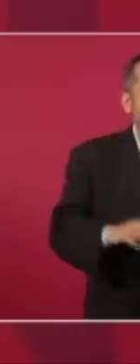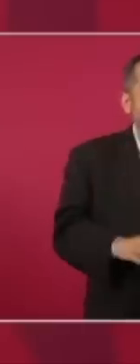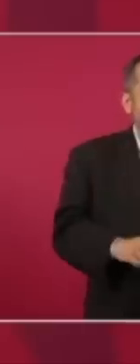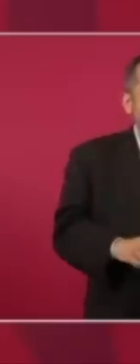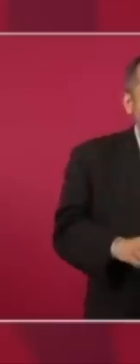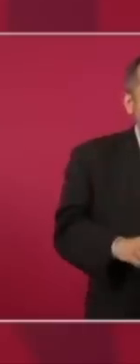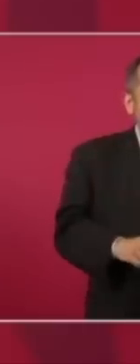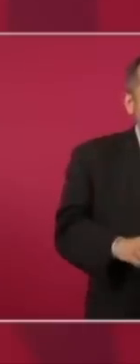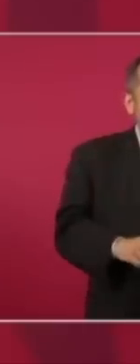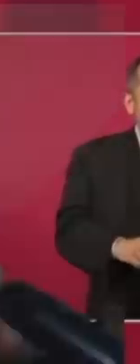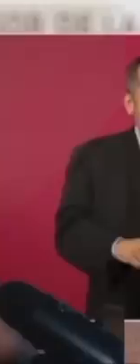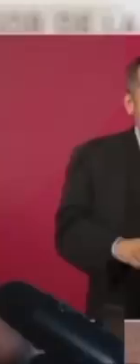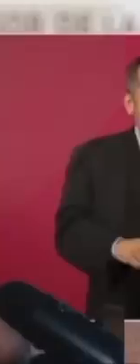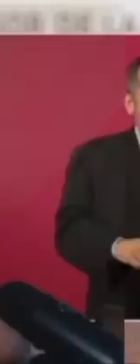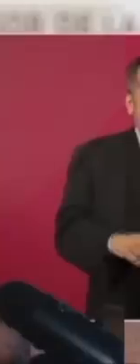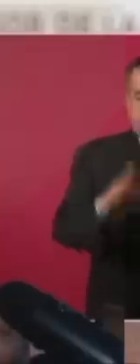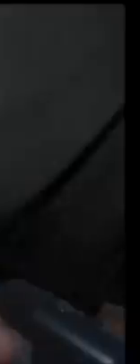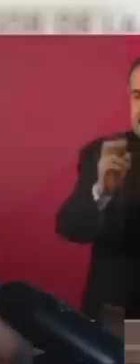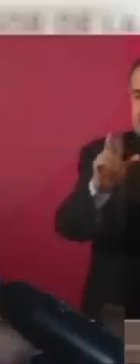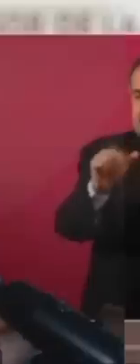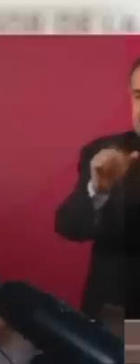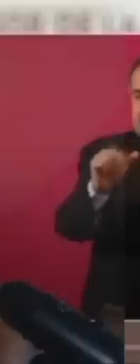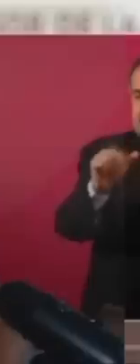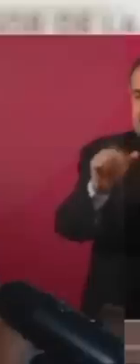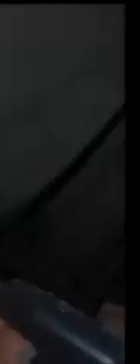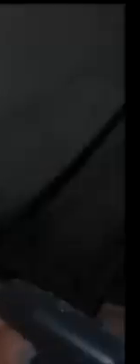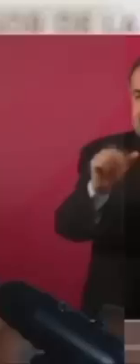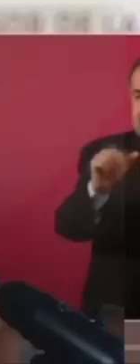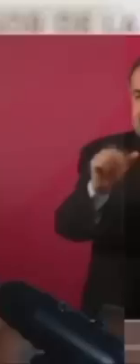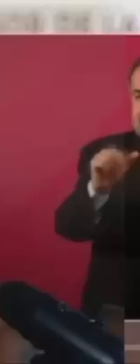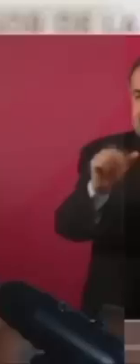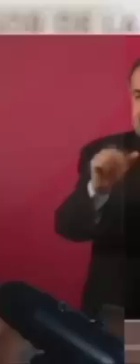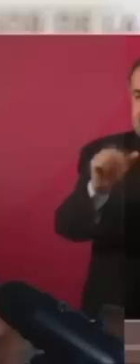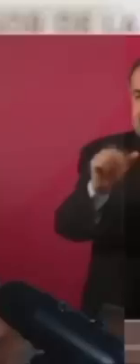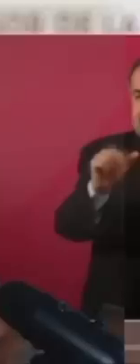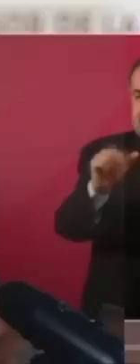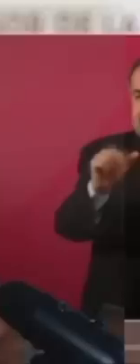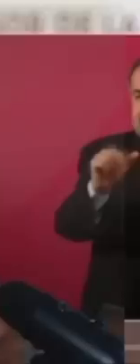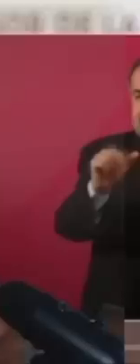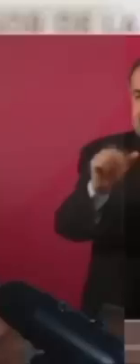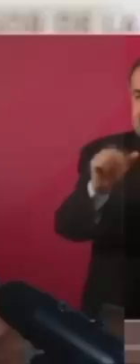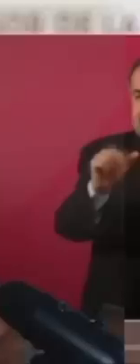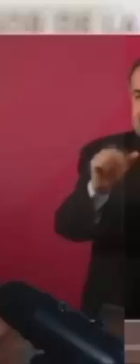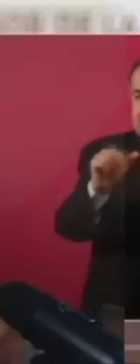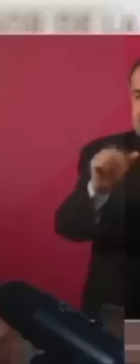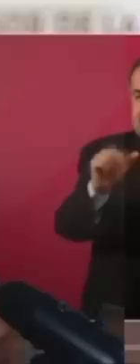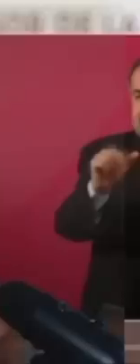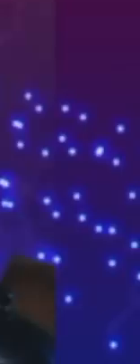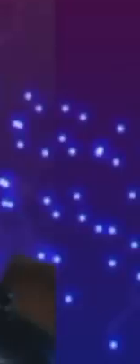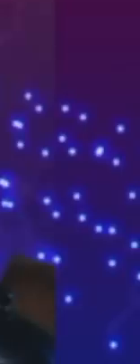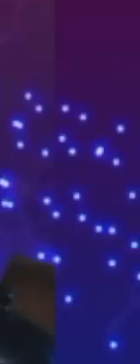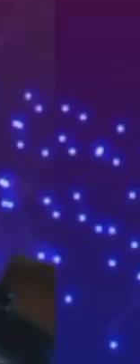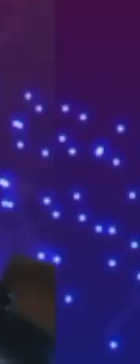el entrenador Bora? Pues ahí está, familia, lo que dijo el presidente Andrés Manuel López Obrador. Y al